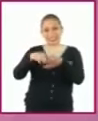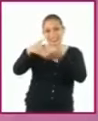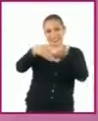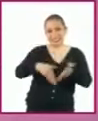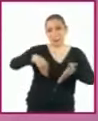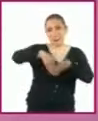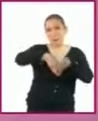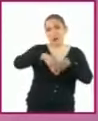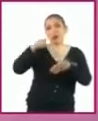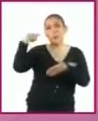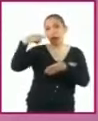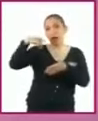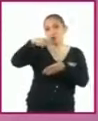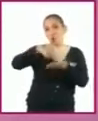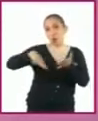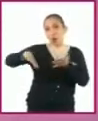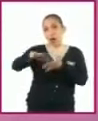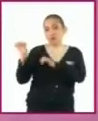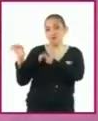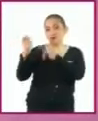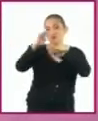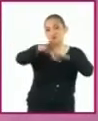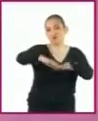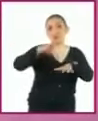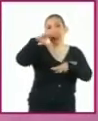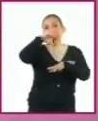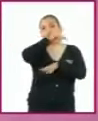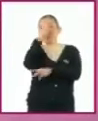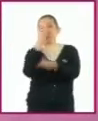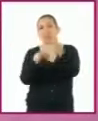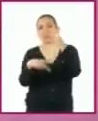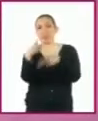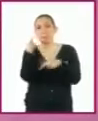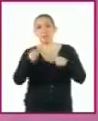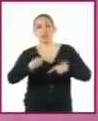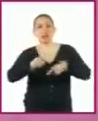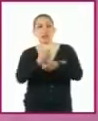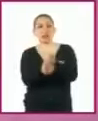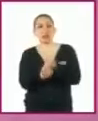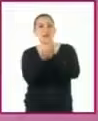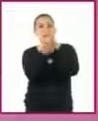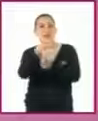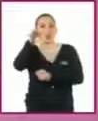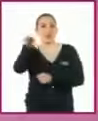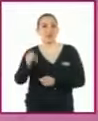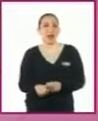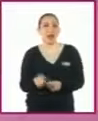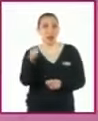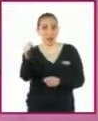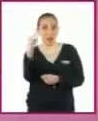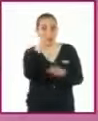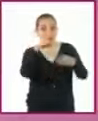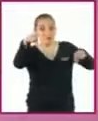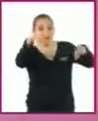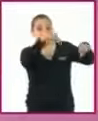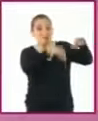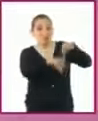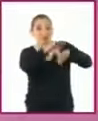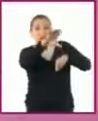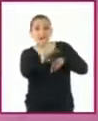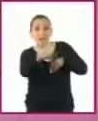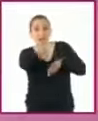la principal factoría negrera por donde entraban los esclavos que provenían de África. Entonces la presencia